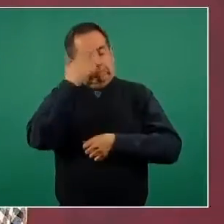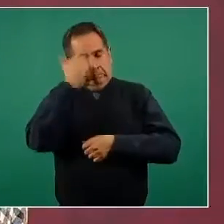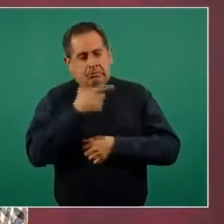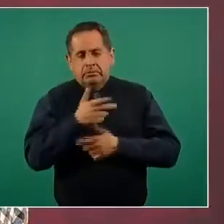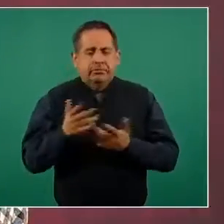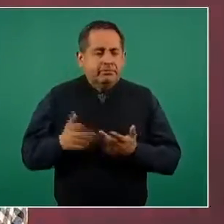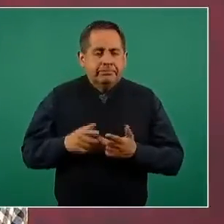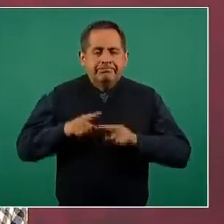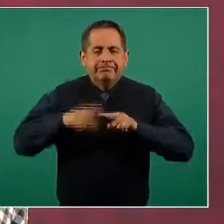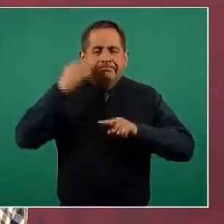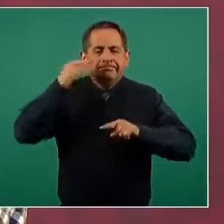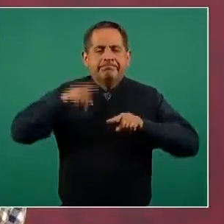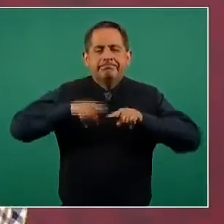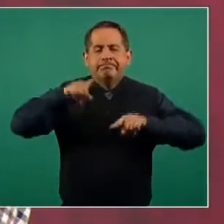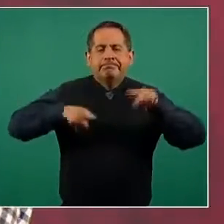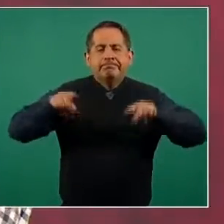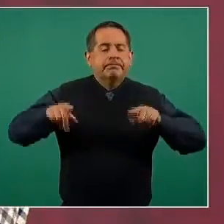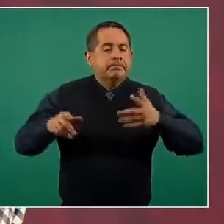en el tiempo.